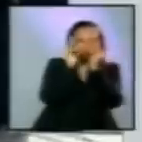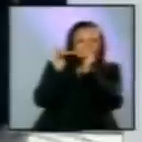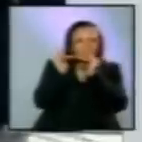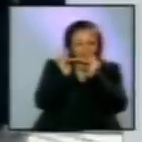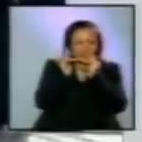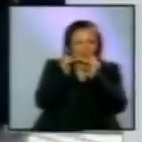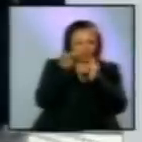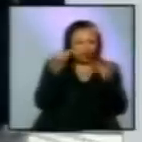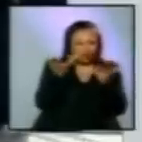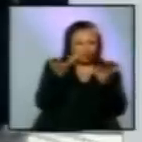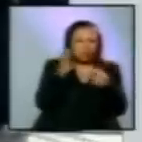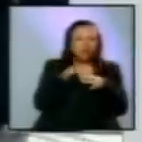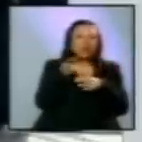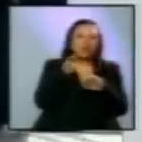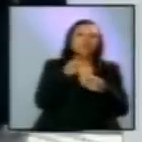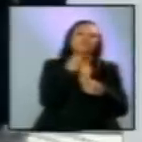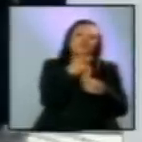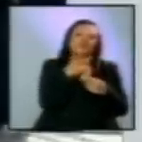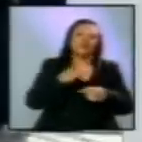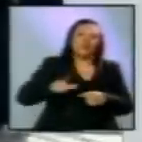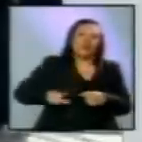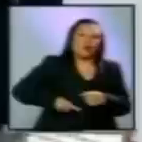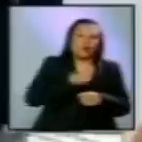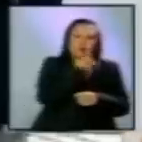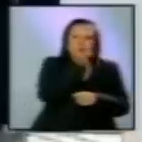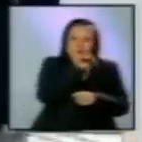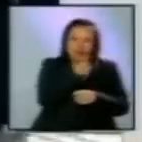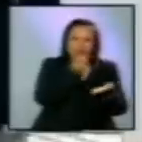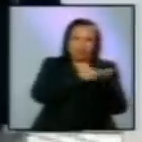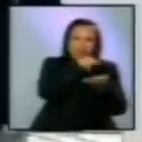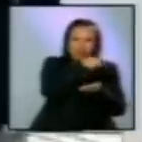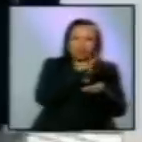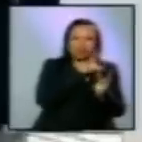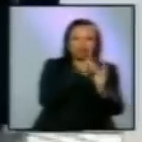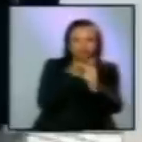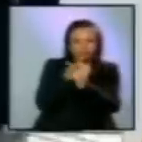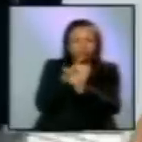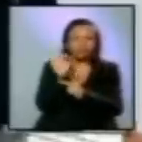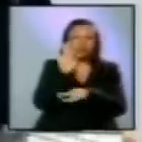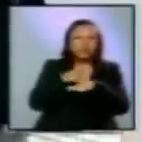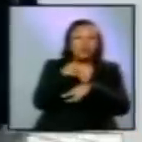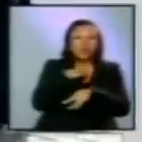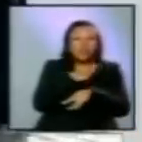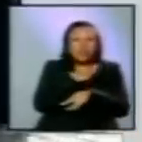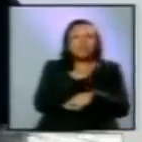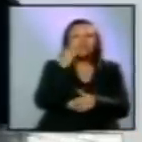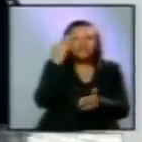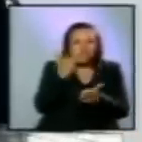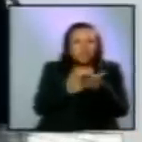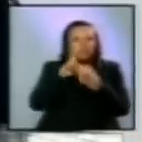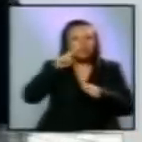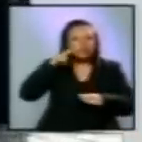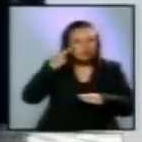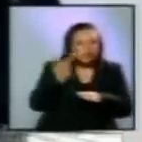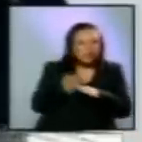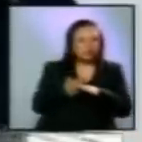suceden justamente en los gobiernos del PRI. Pues muy probablemente porque se requiere mayor corresponsabilidad